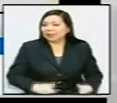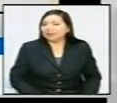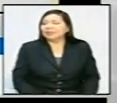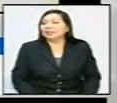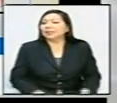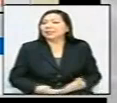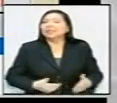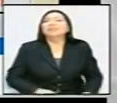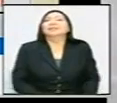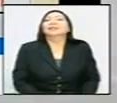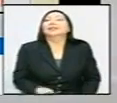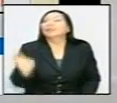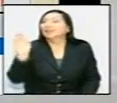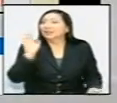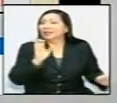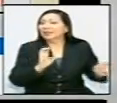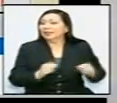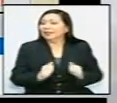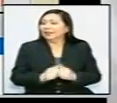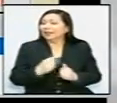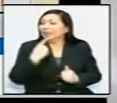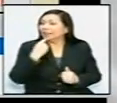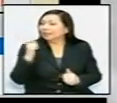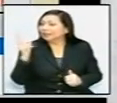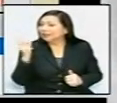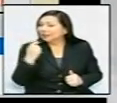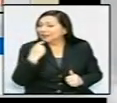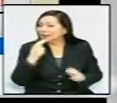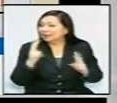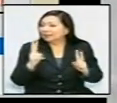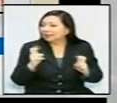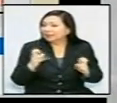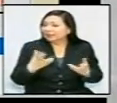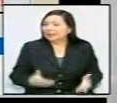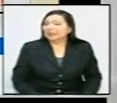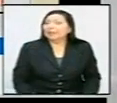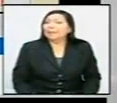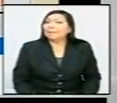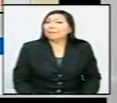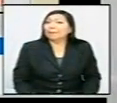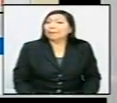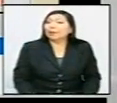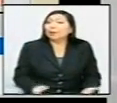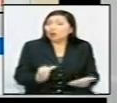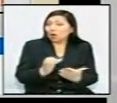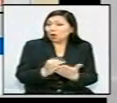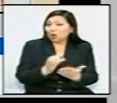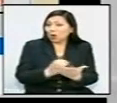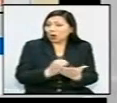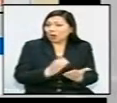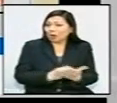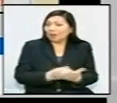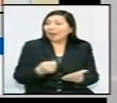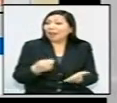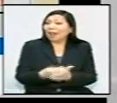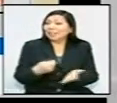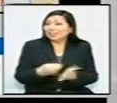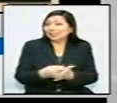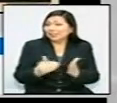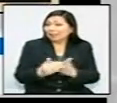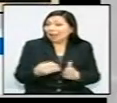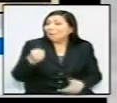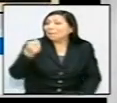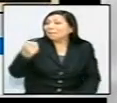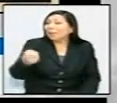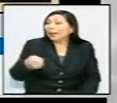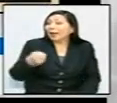quede ninguna duda, a continuación escucharán los testimonios de las partes del contrato de arrendamiento donde